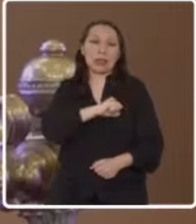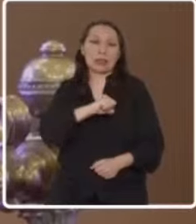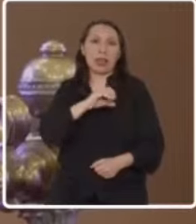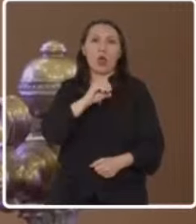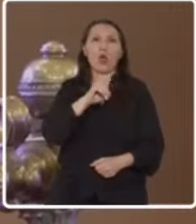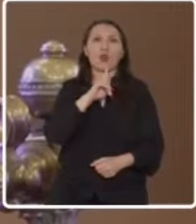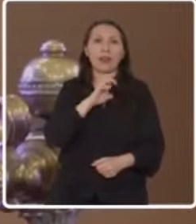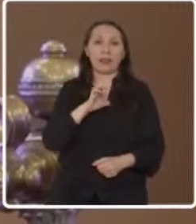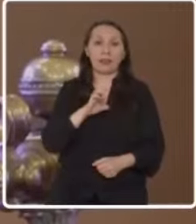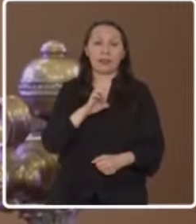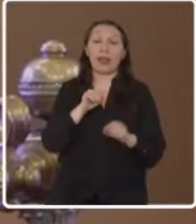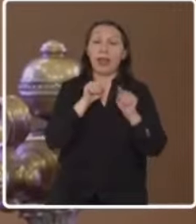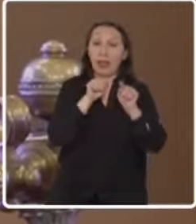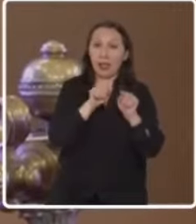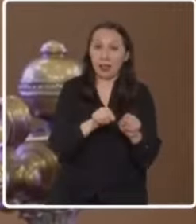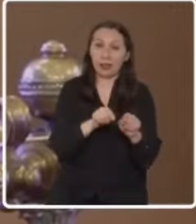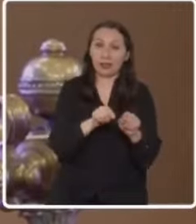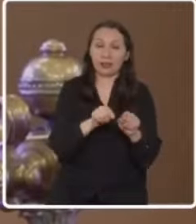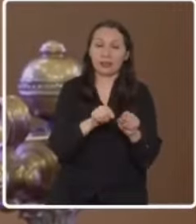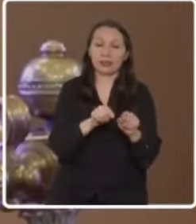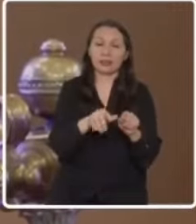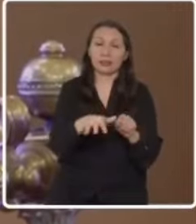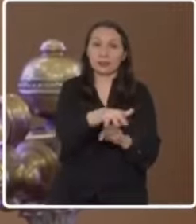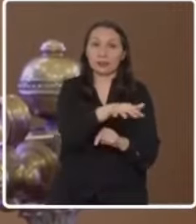Oriente. Desde ese